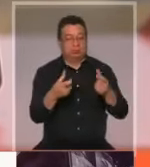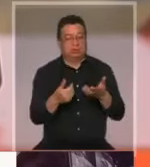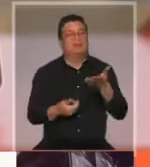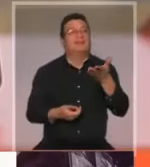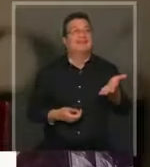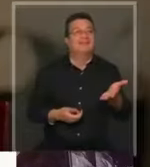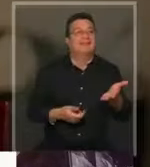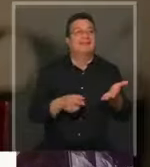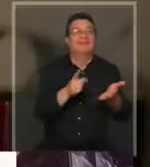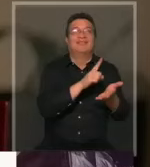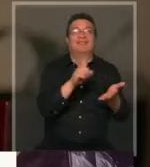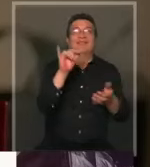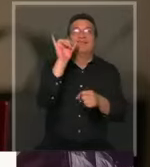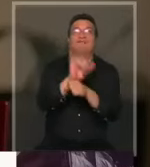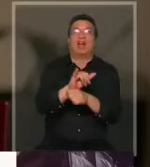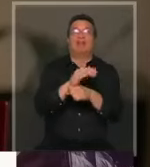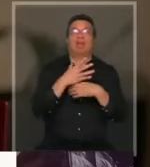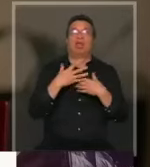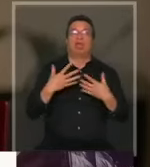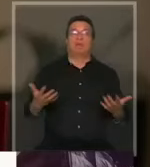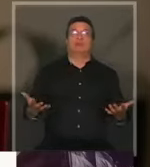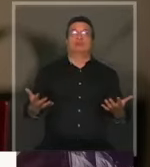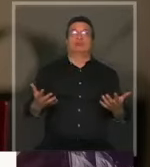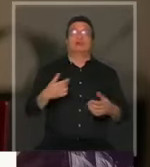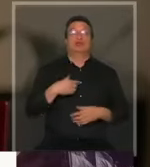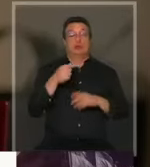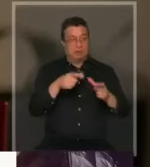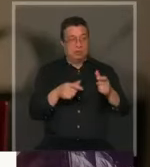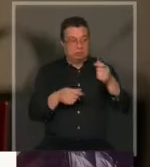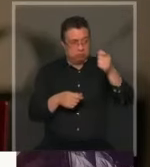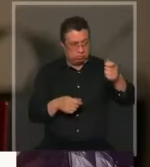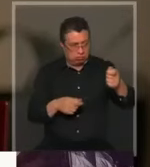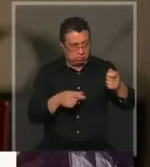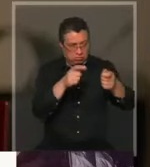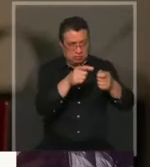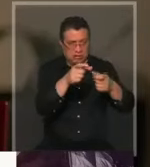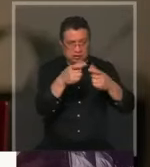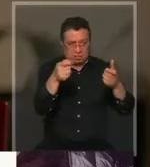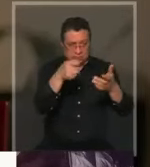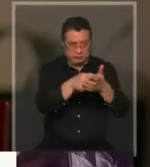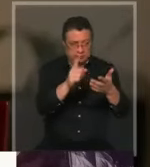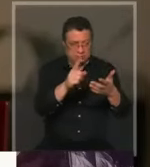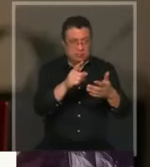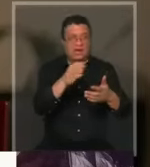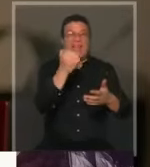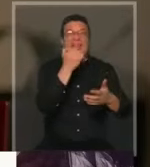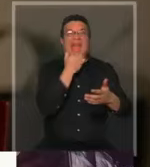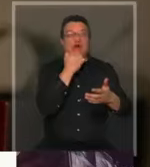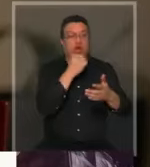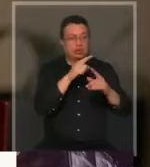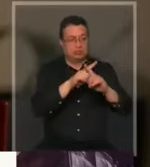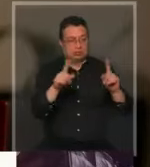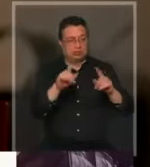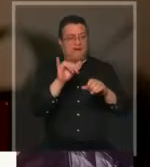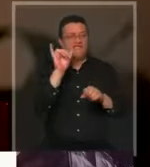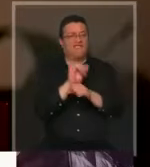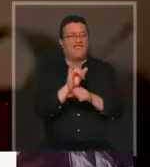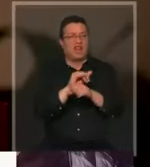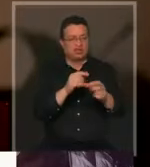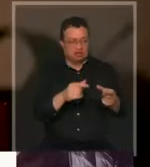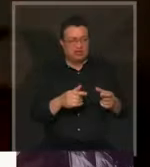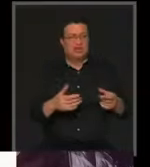portería. Y no pasa nada. Yo intento poner mi entrada y sale un error de que es falsa.